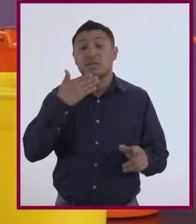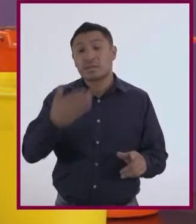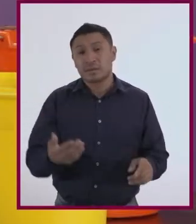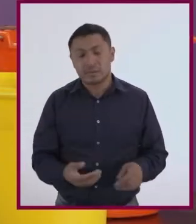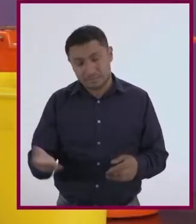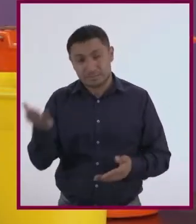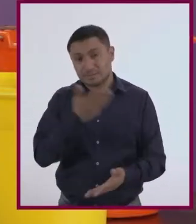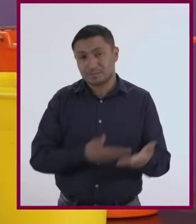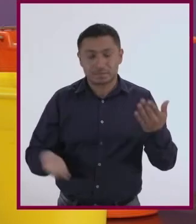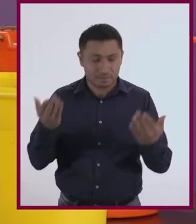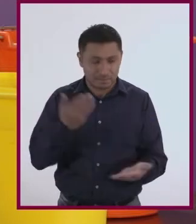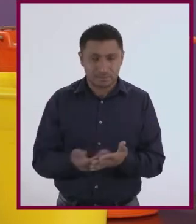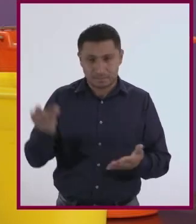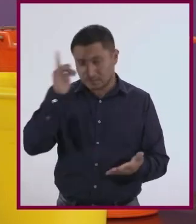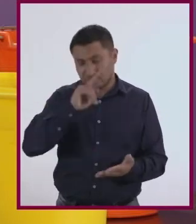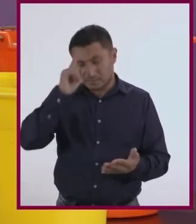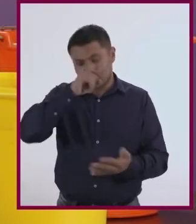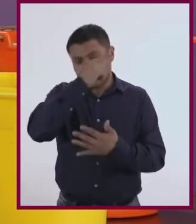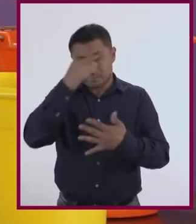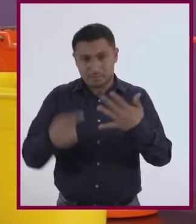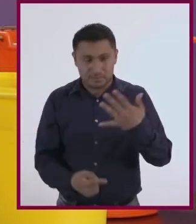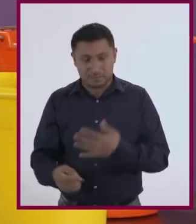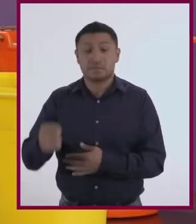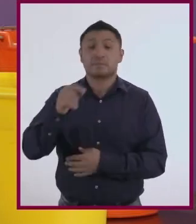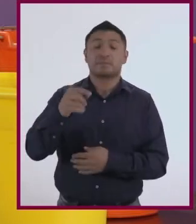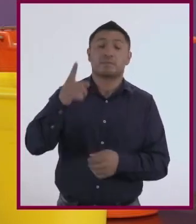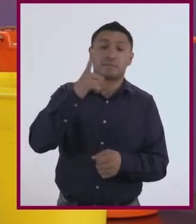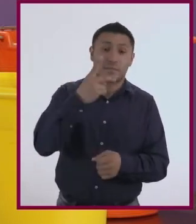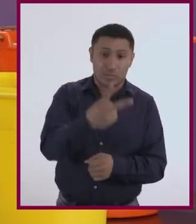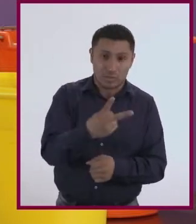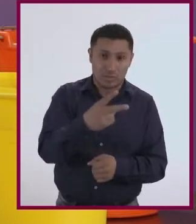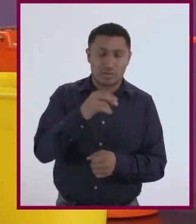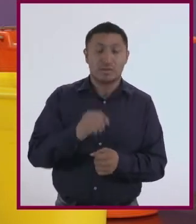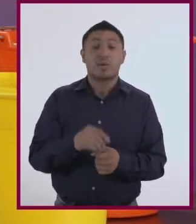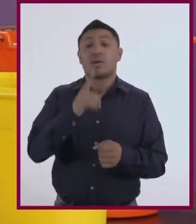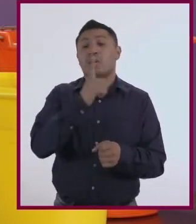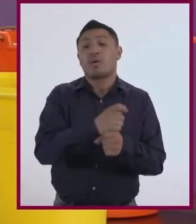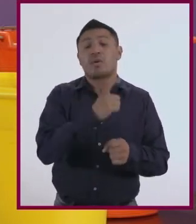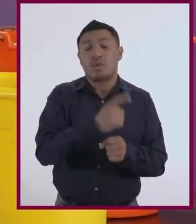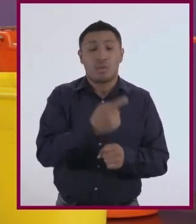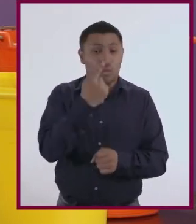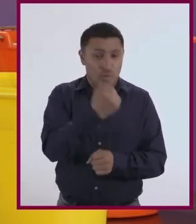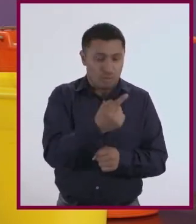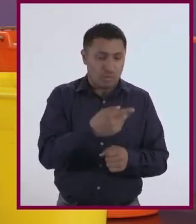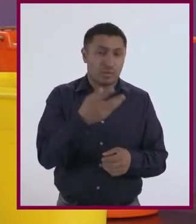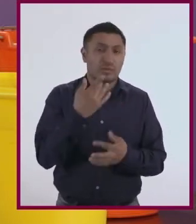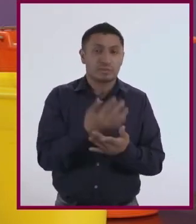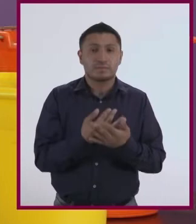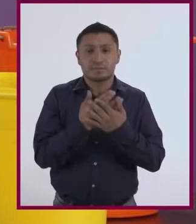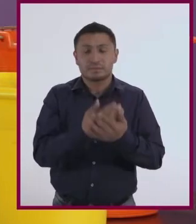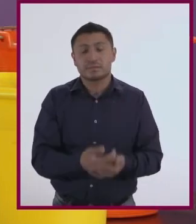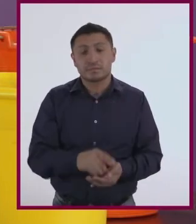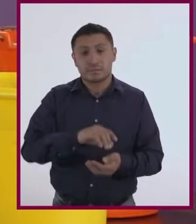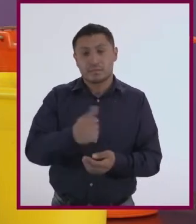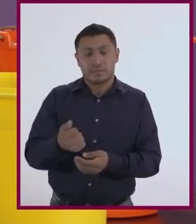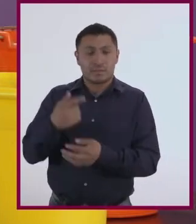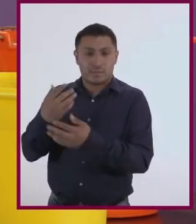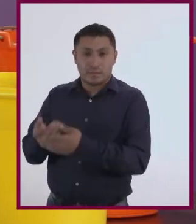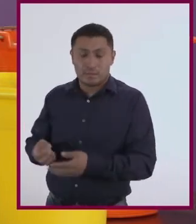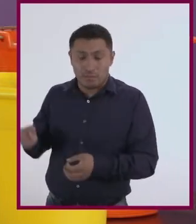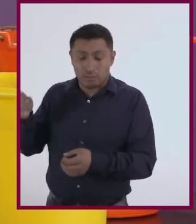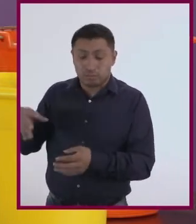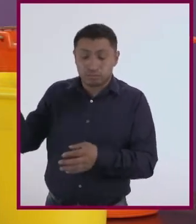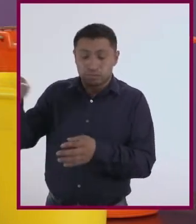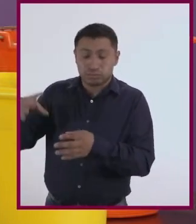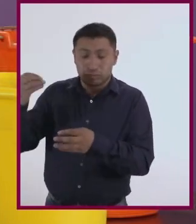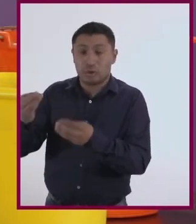les comparto varias sugerencias. Primero, tener 2 compostas, una que estamos en espera que se procese y otra que se haya llenado con